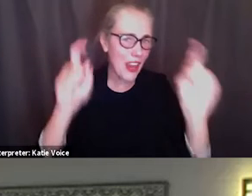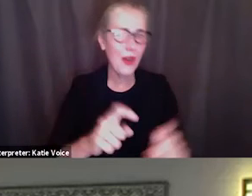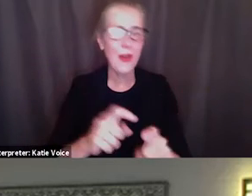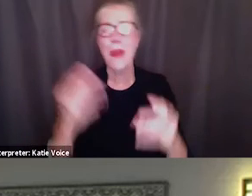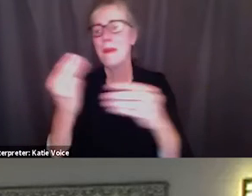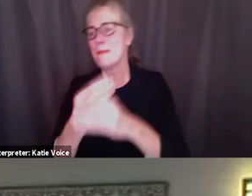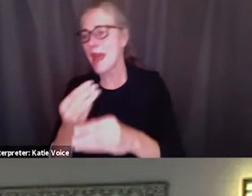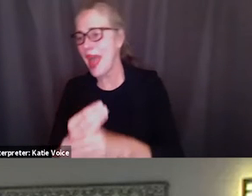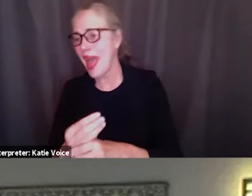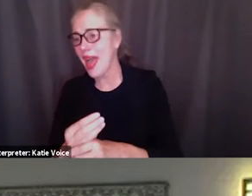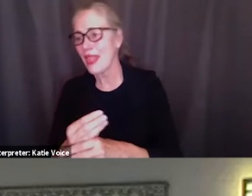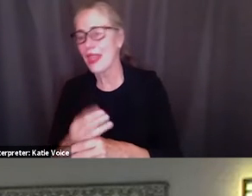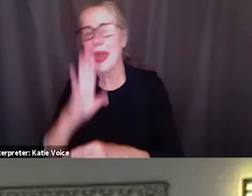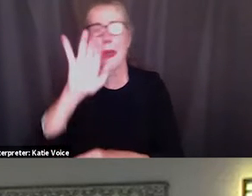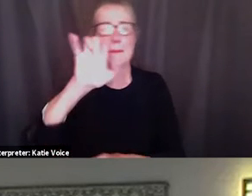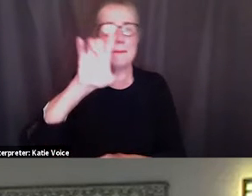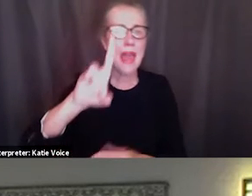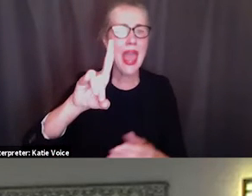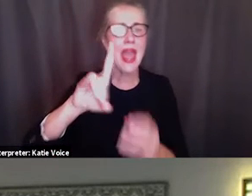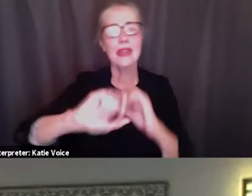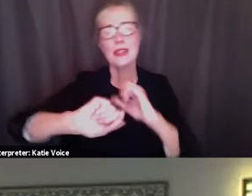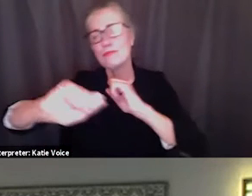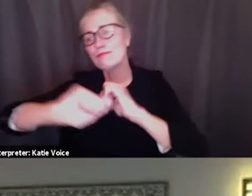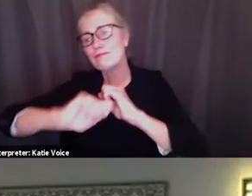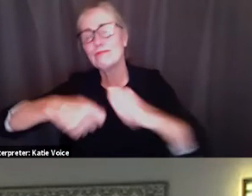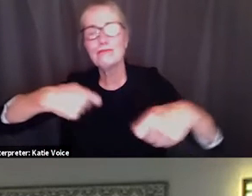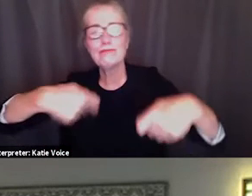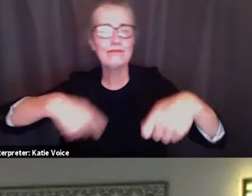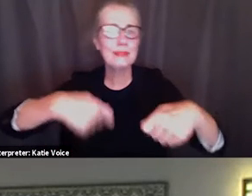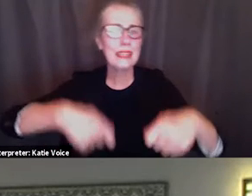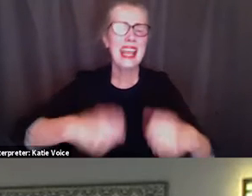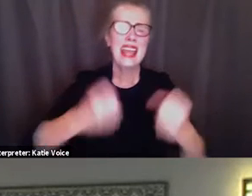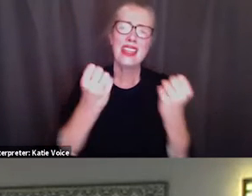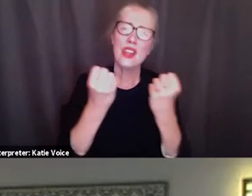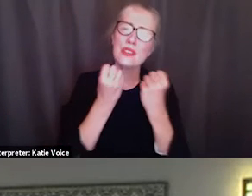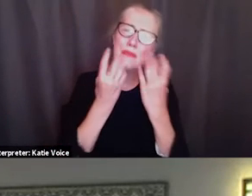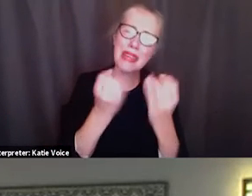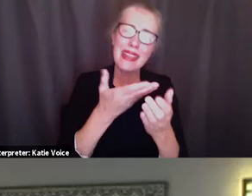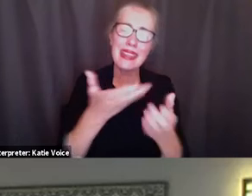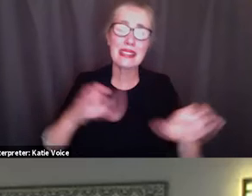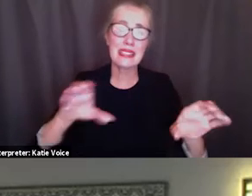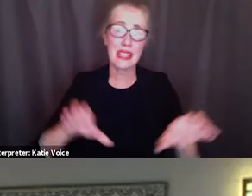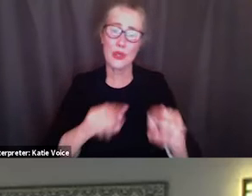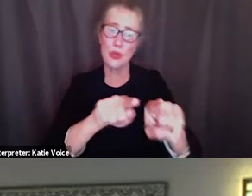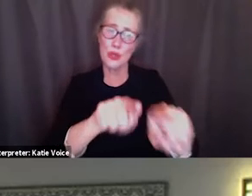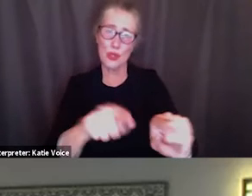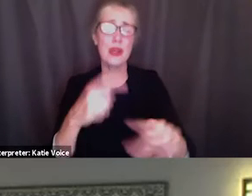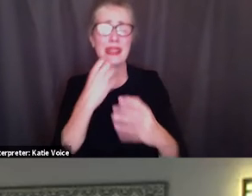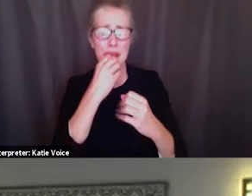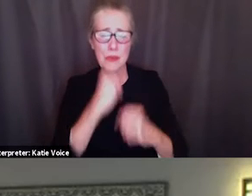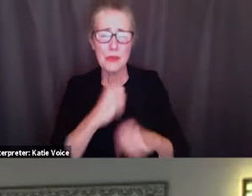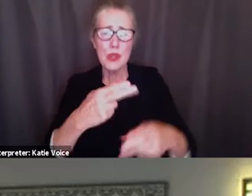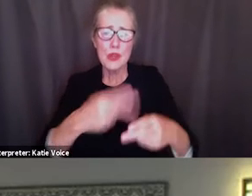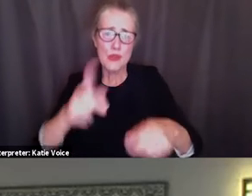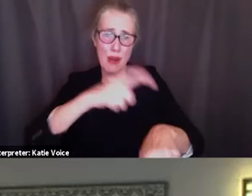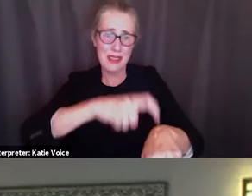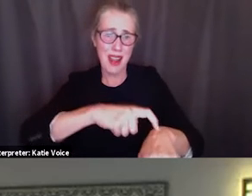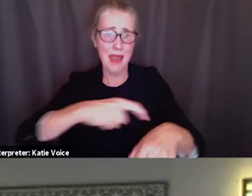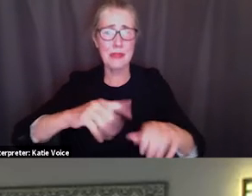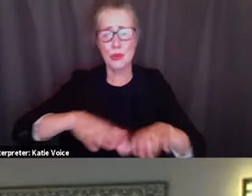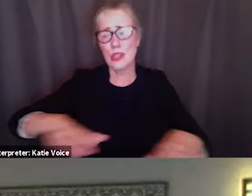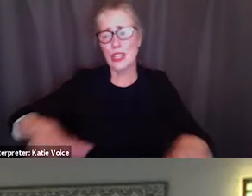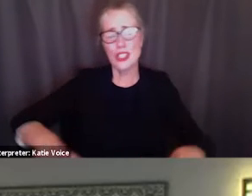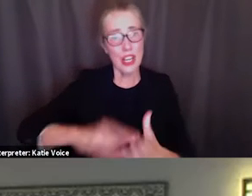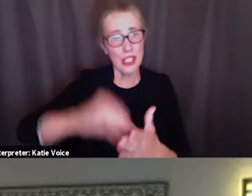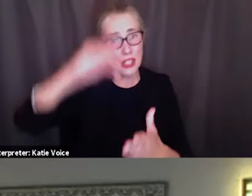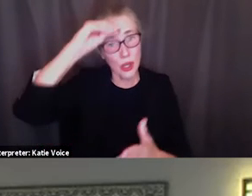cómo estudiar para un examen de matemáticas. Hay muchas otras cosas que ellos pudieran estar haciendo durante su tiempo.